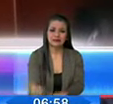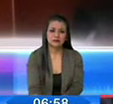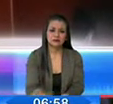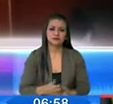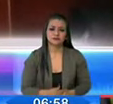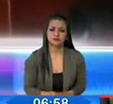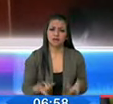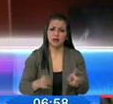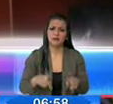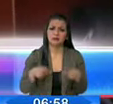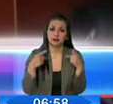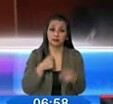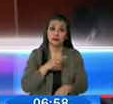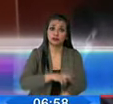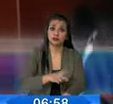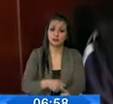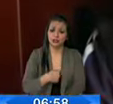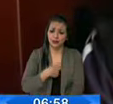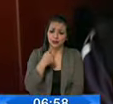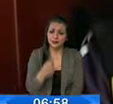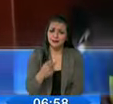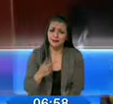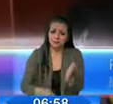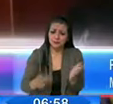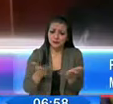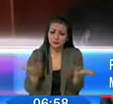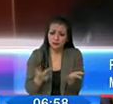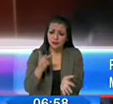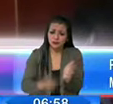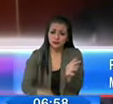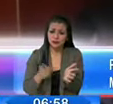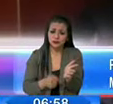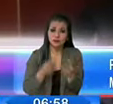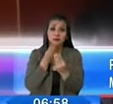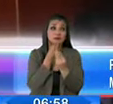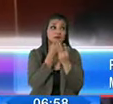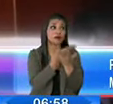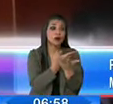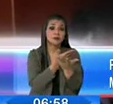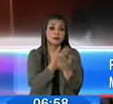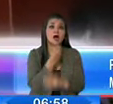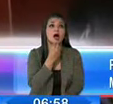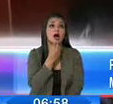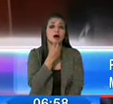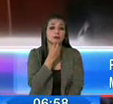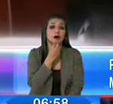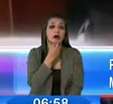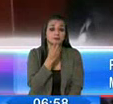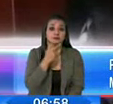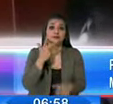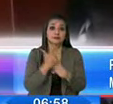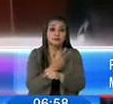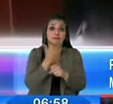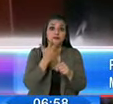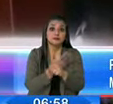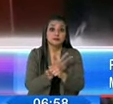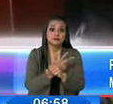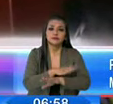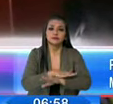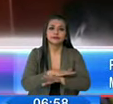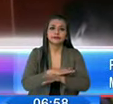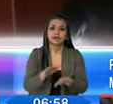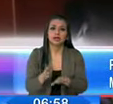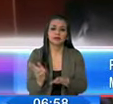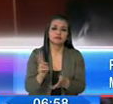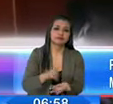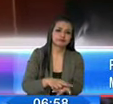a mi sobrino, le dije, Ivancito, ¿qué pasó? Solamente abrió la boca tres veces, se apoyó para